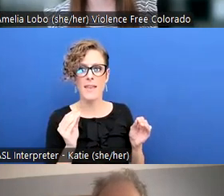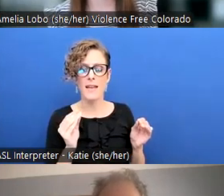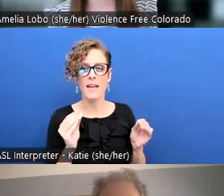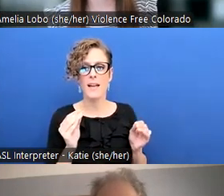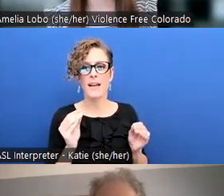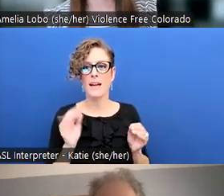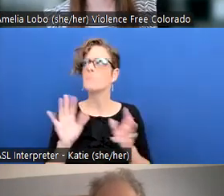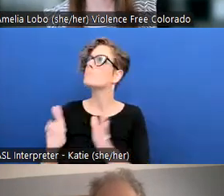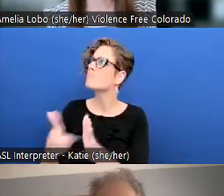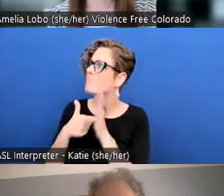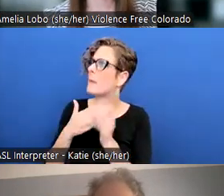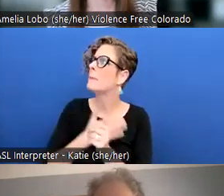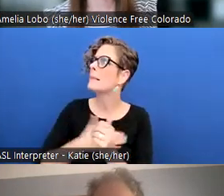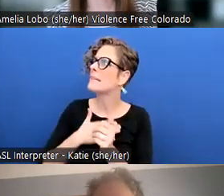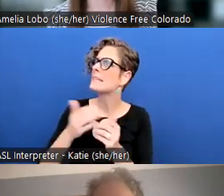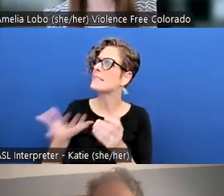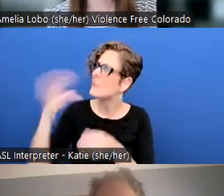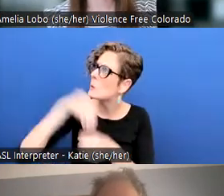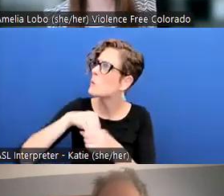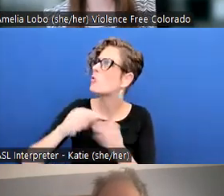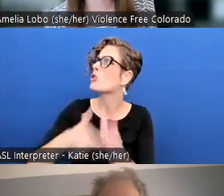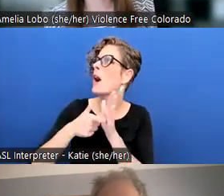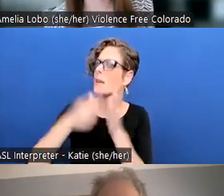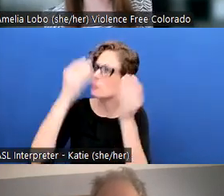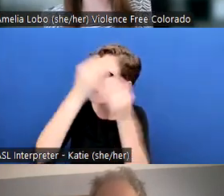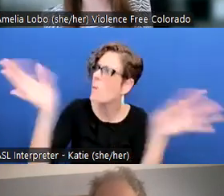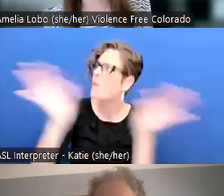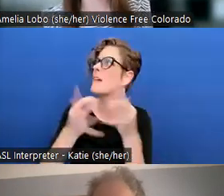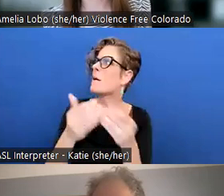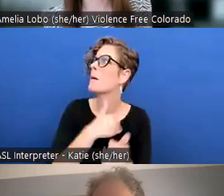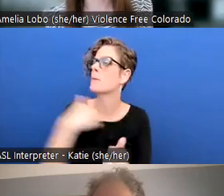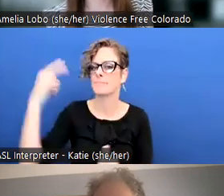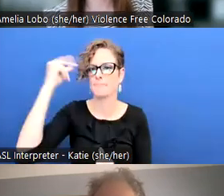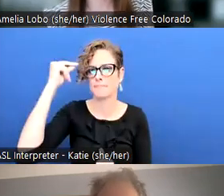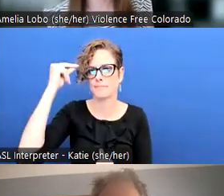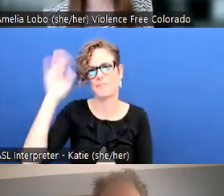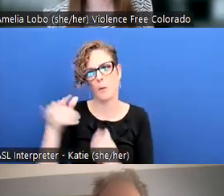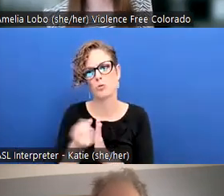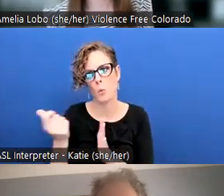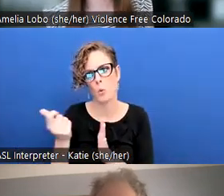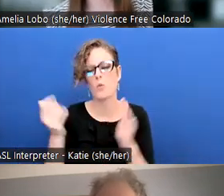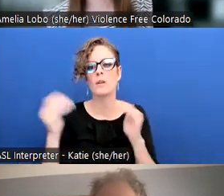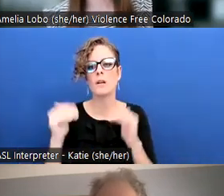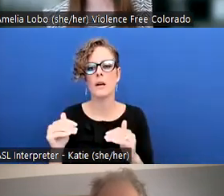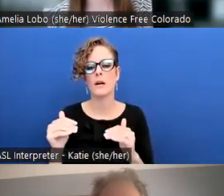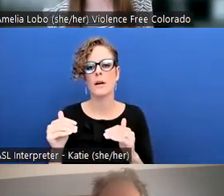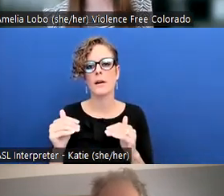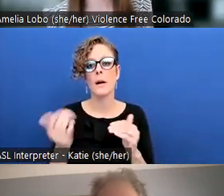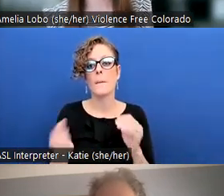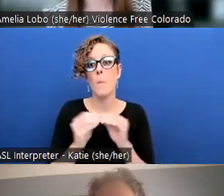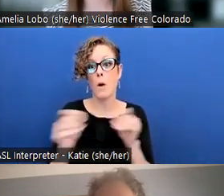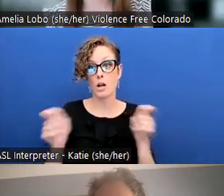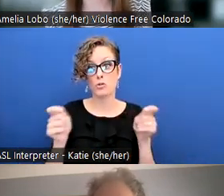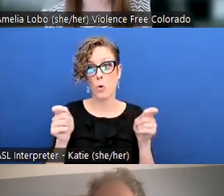casos, los familiares no están bien informados, entonces hubo unos ajustes que da mayor